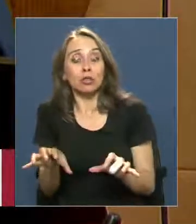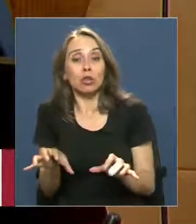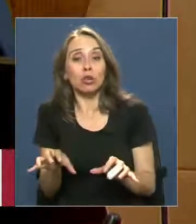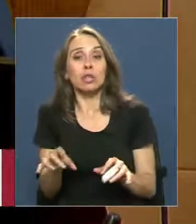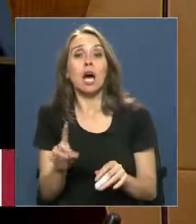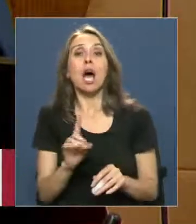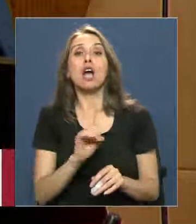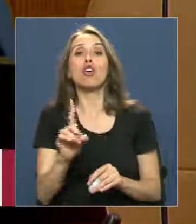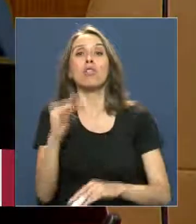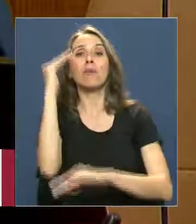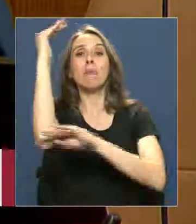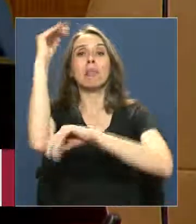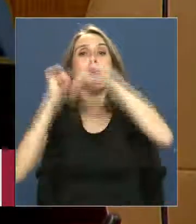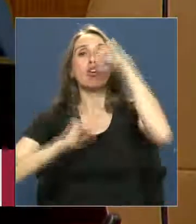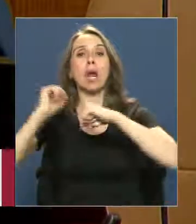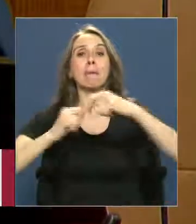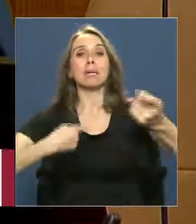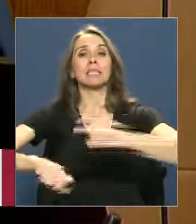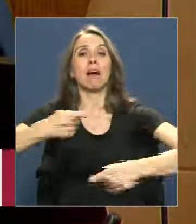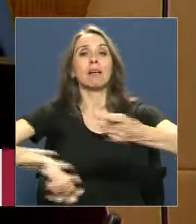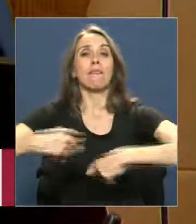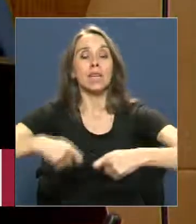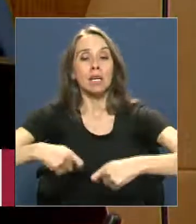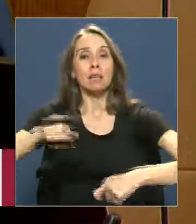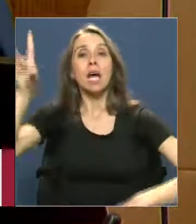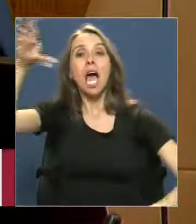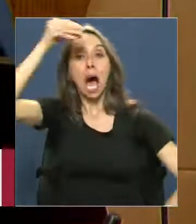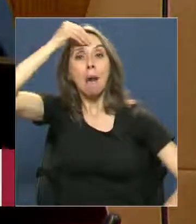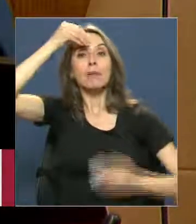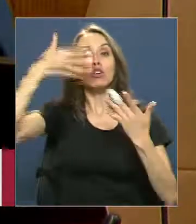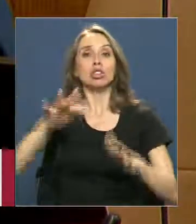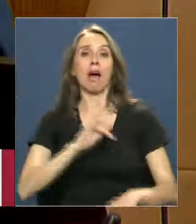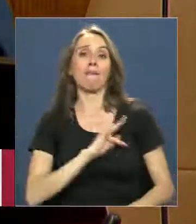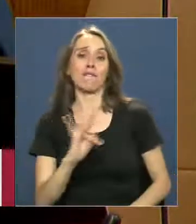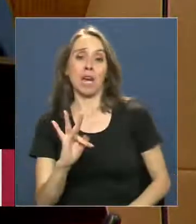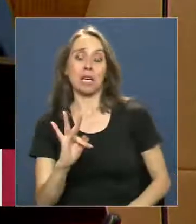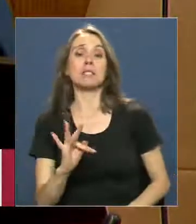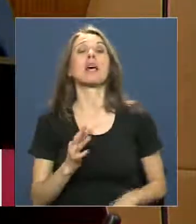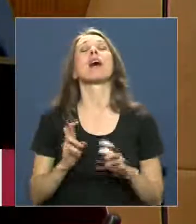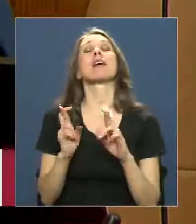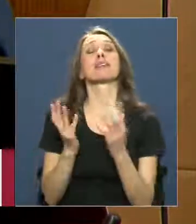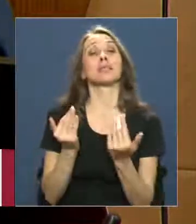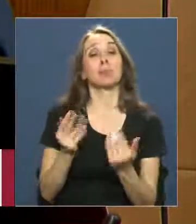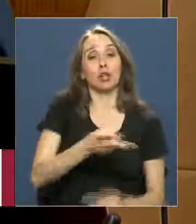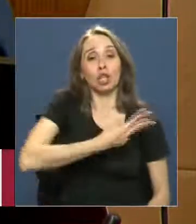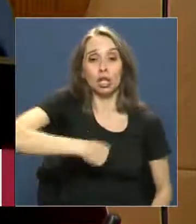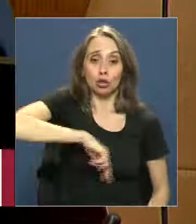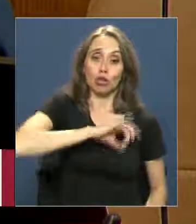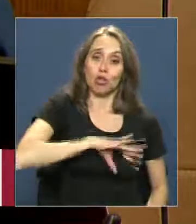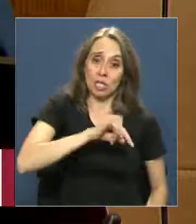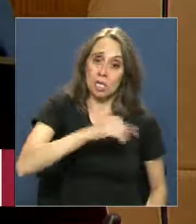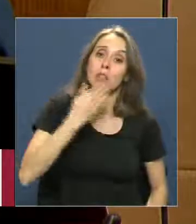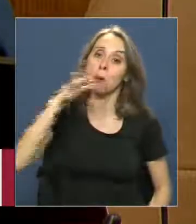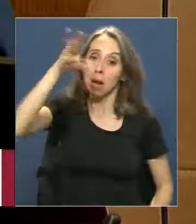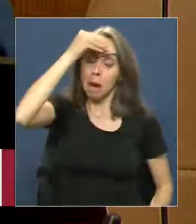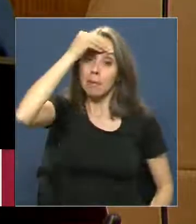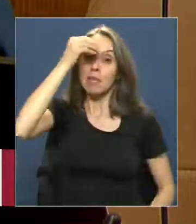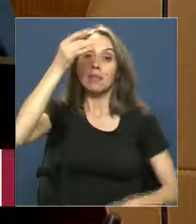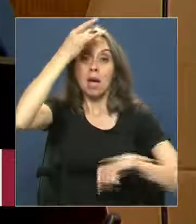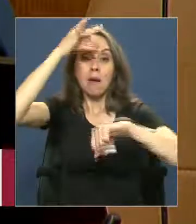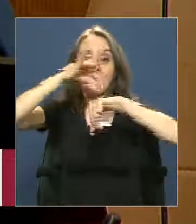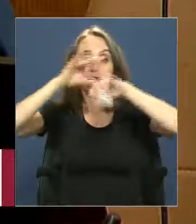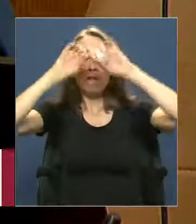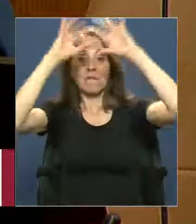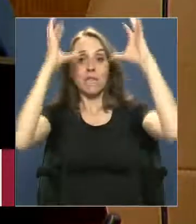las leyes del mercado. Eso ha aprendido Francia y eso espero que también nosotros lo aprendamos. La pandemia se mueve con